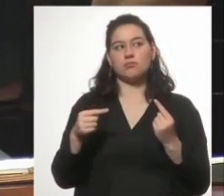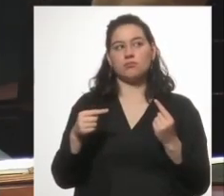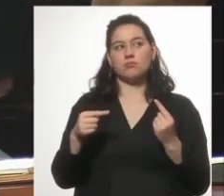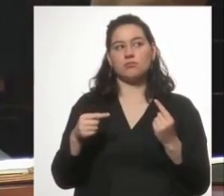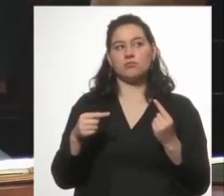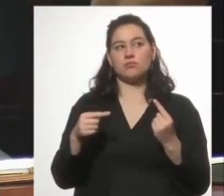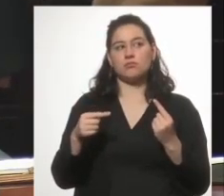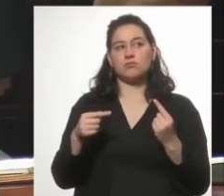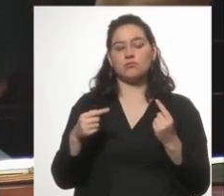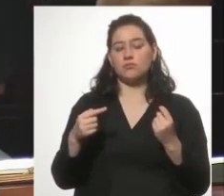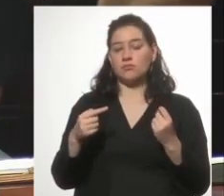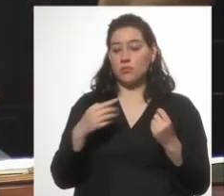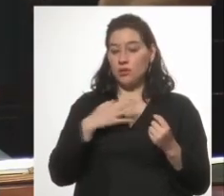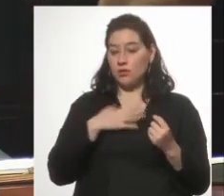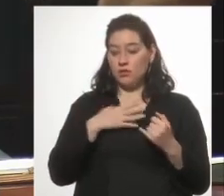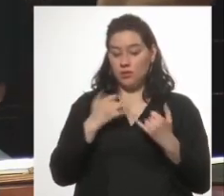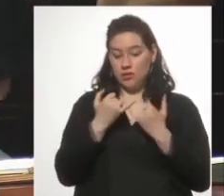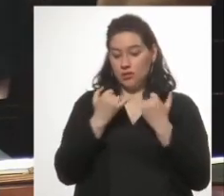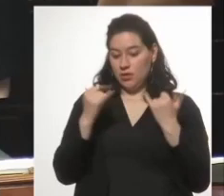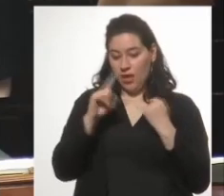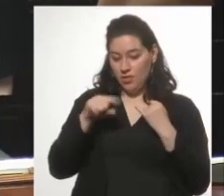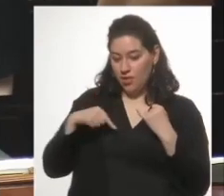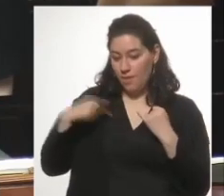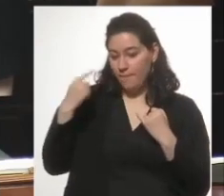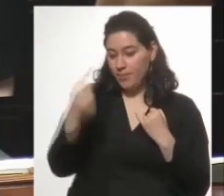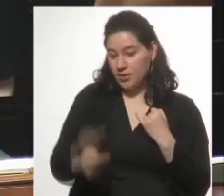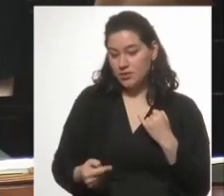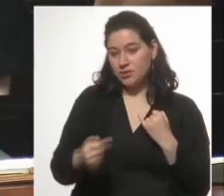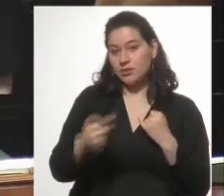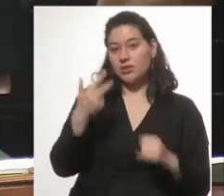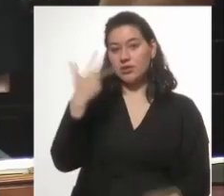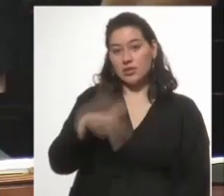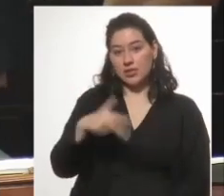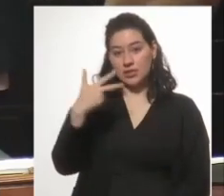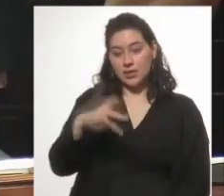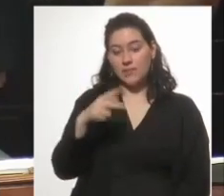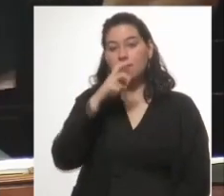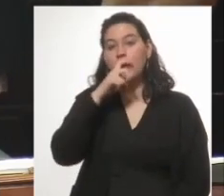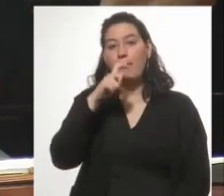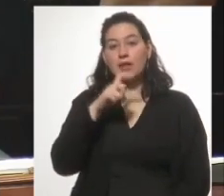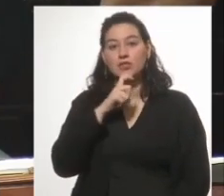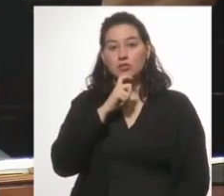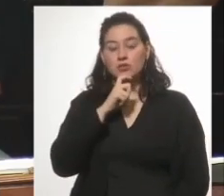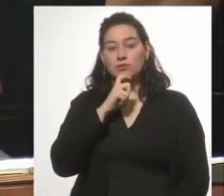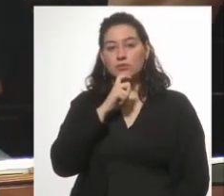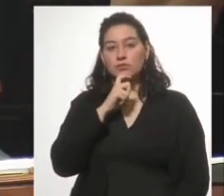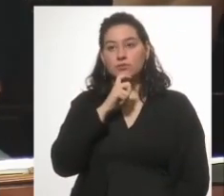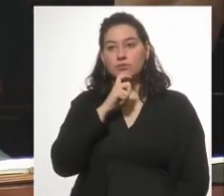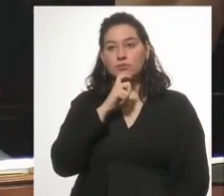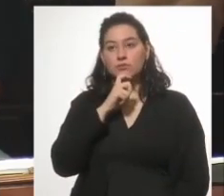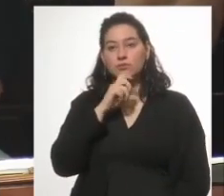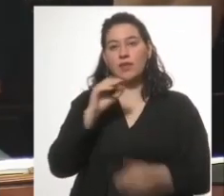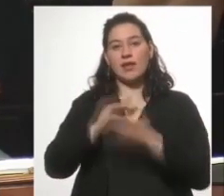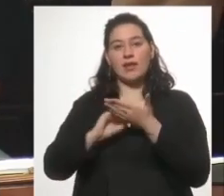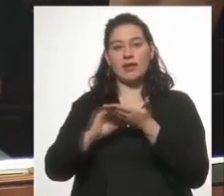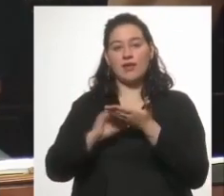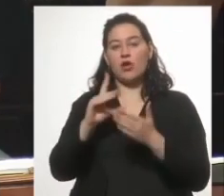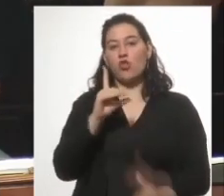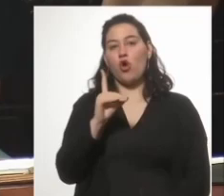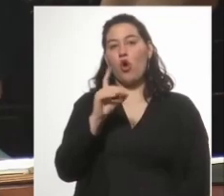Al día siguiente de mi cese, el día 13 de marzo, el escribano